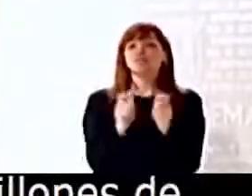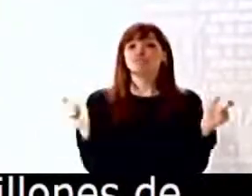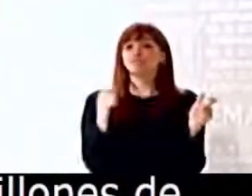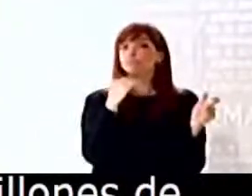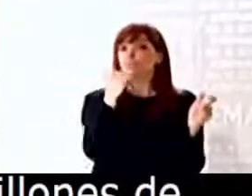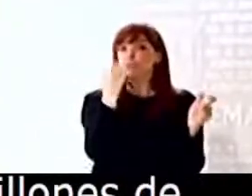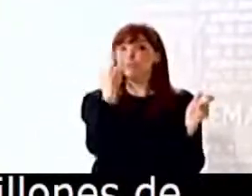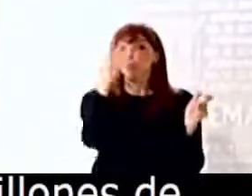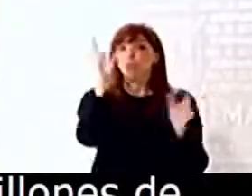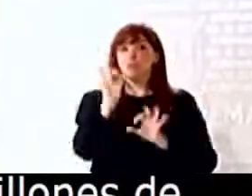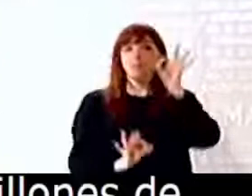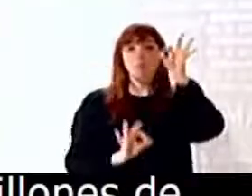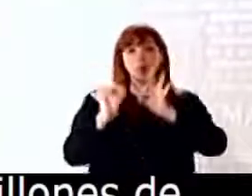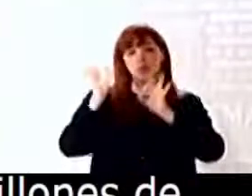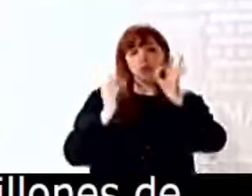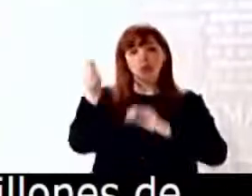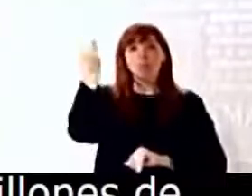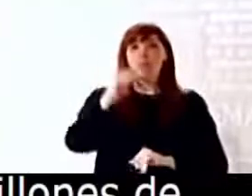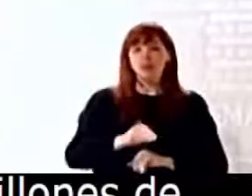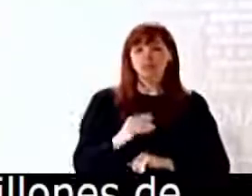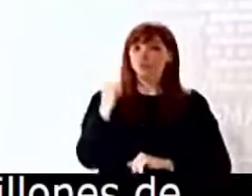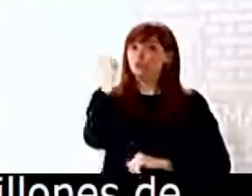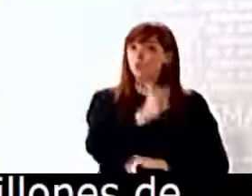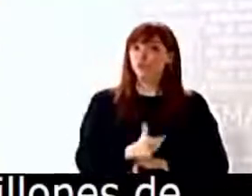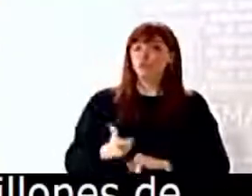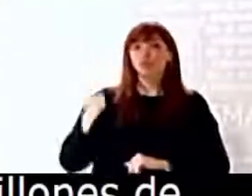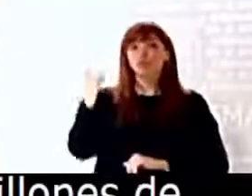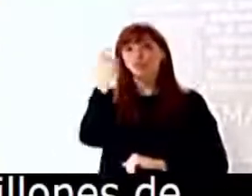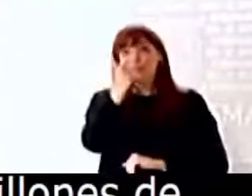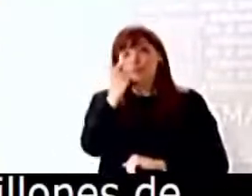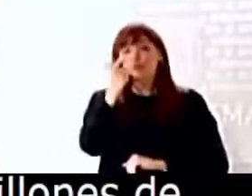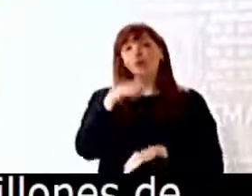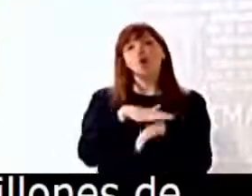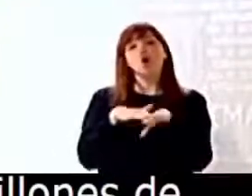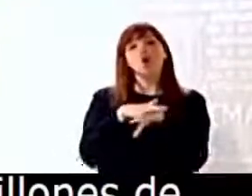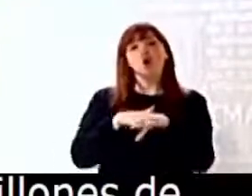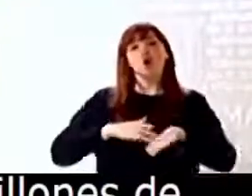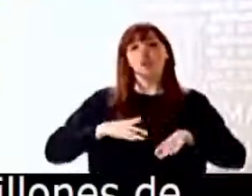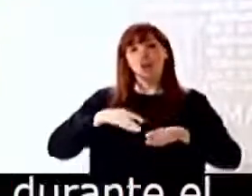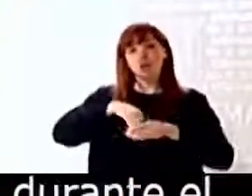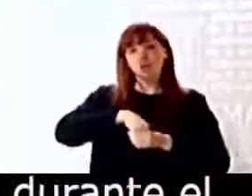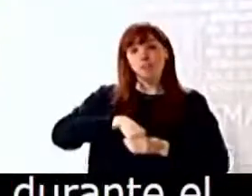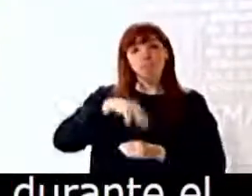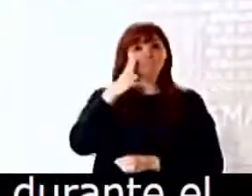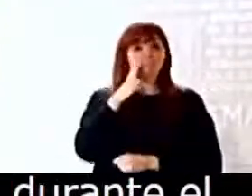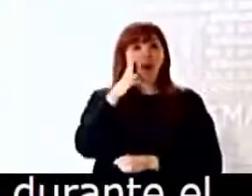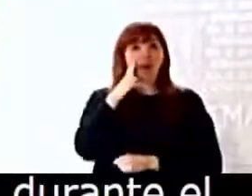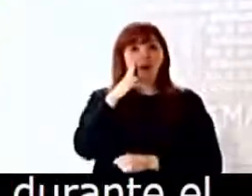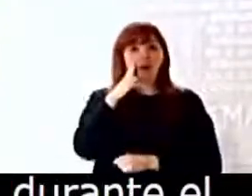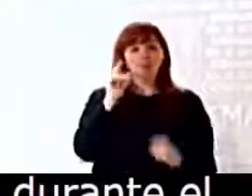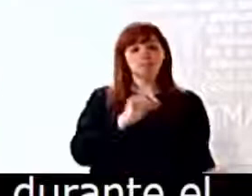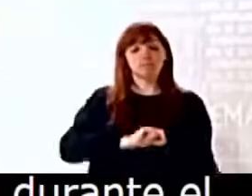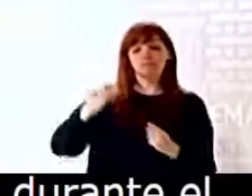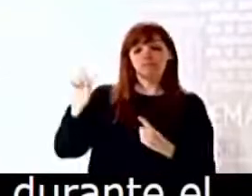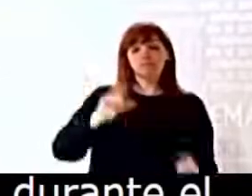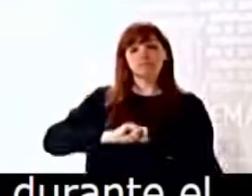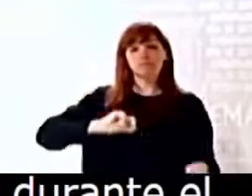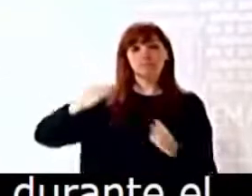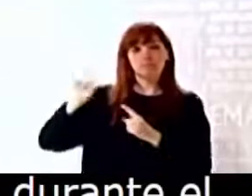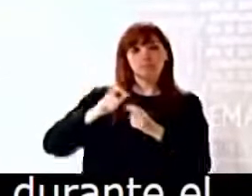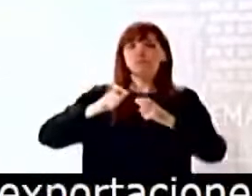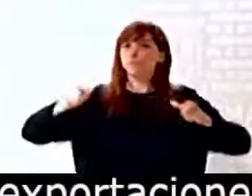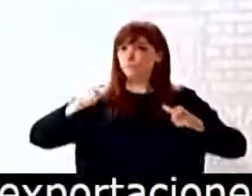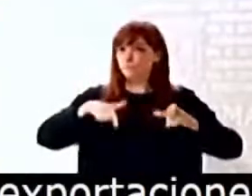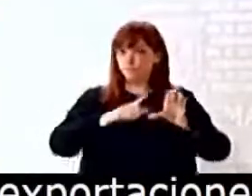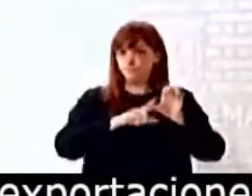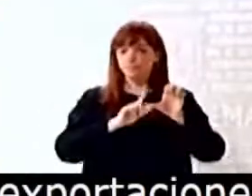un 40% durante el gobierno de Guillermo Fernández Vara las exportaciones en